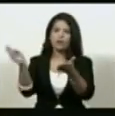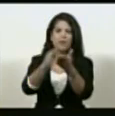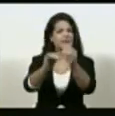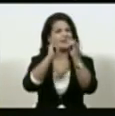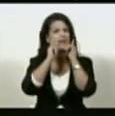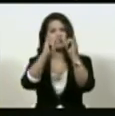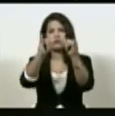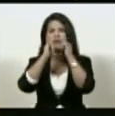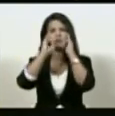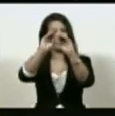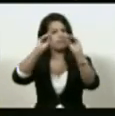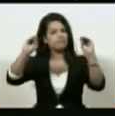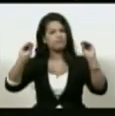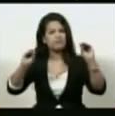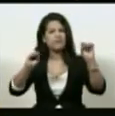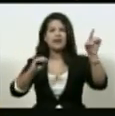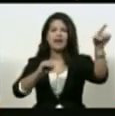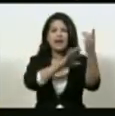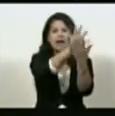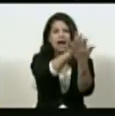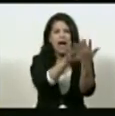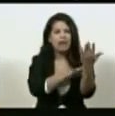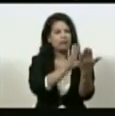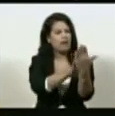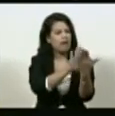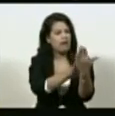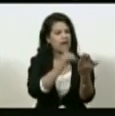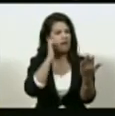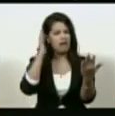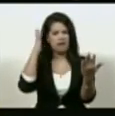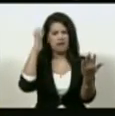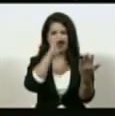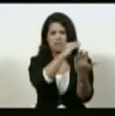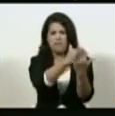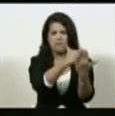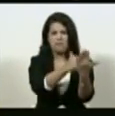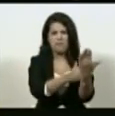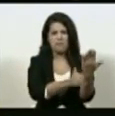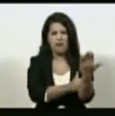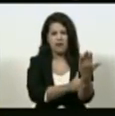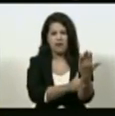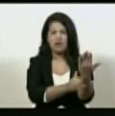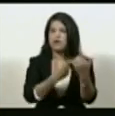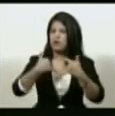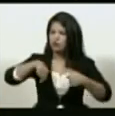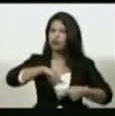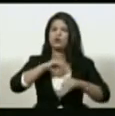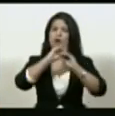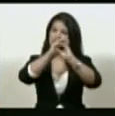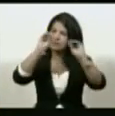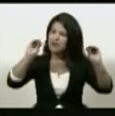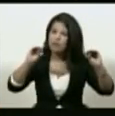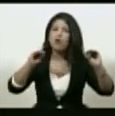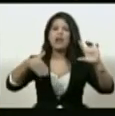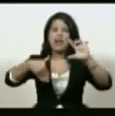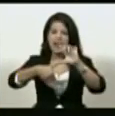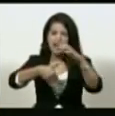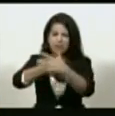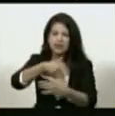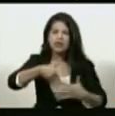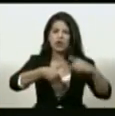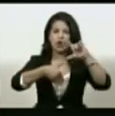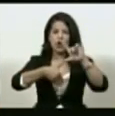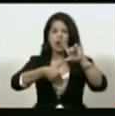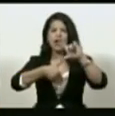disparatadas como las contenidas en este insólito documento. Hacemos un llamado a los pueblos de América Latina y el